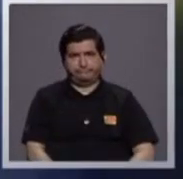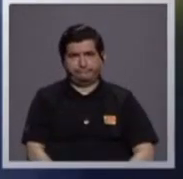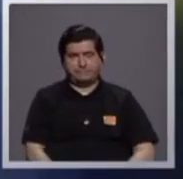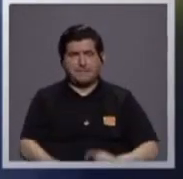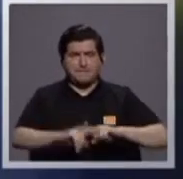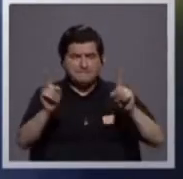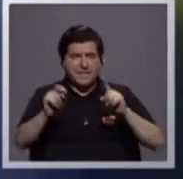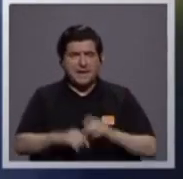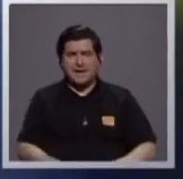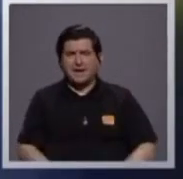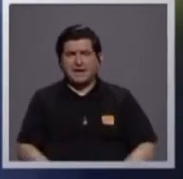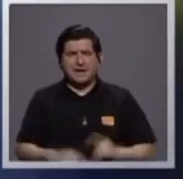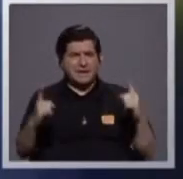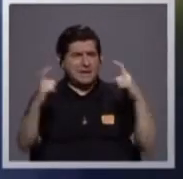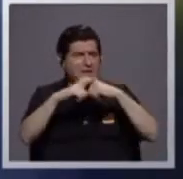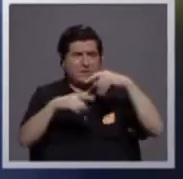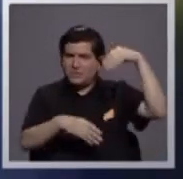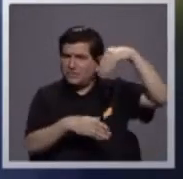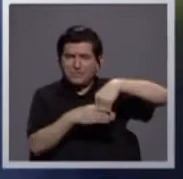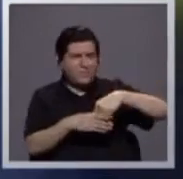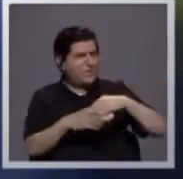pero esa complejidad no está en el libro.